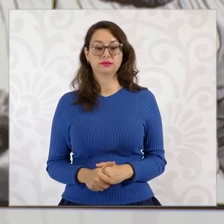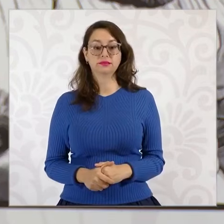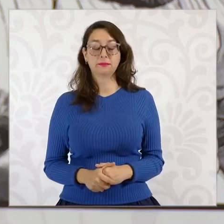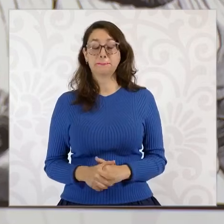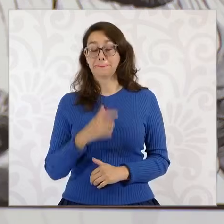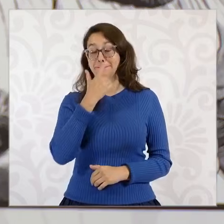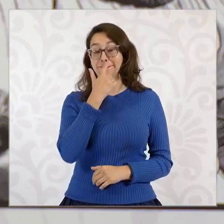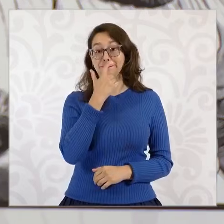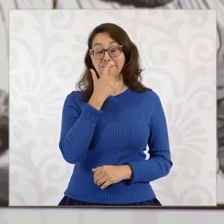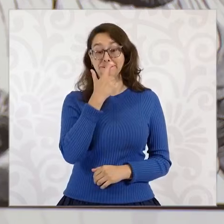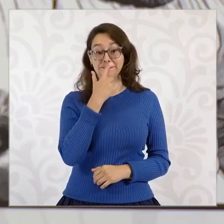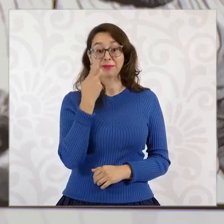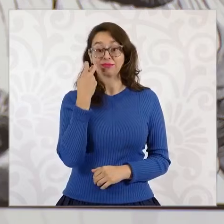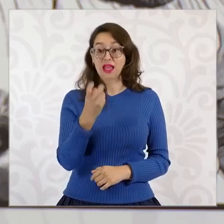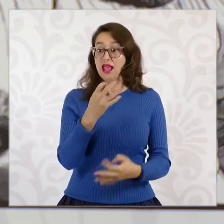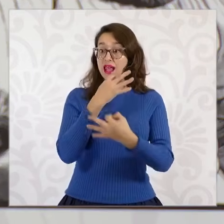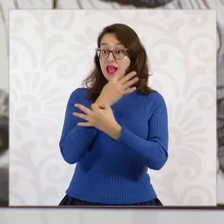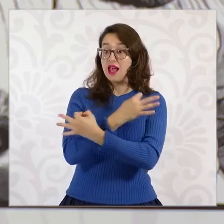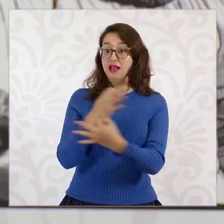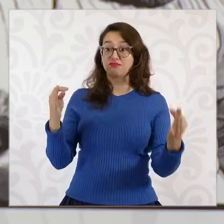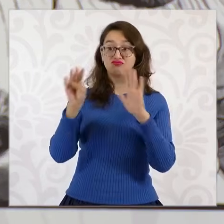Ya eso ya es hoy